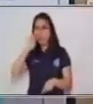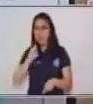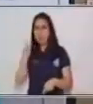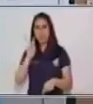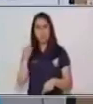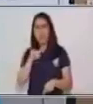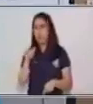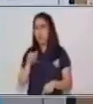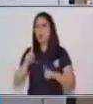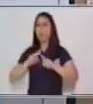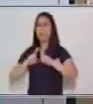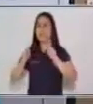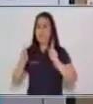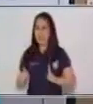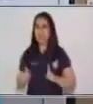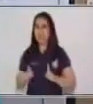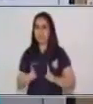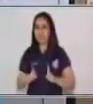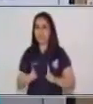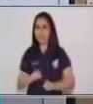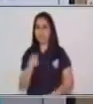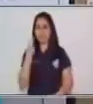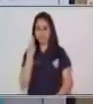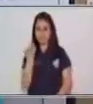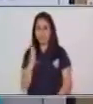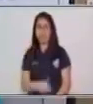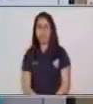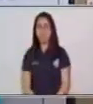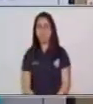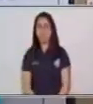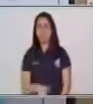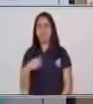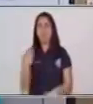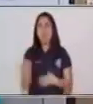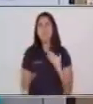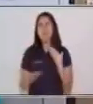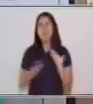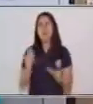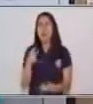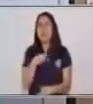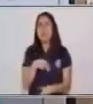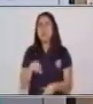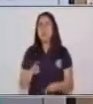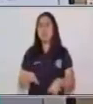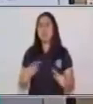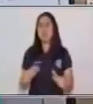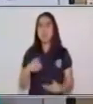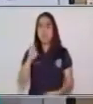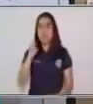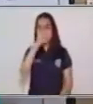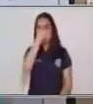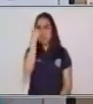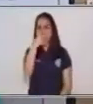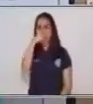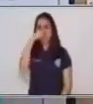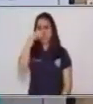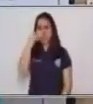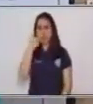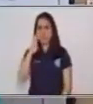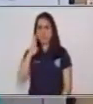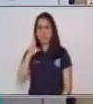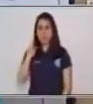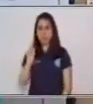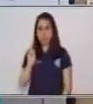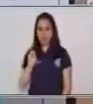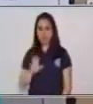Observemos. Vamos a leer. Este poema se llama El Establo y es de Gabriela Mistral y es como que fuera